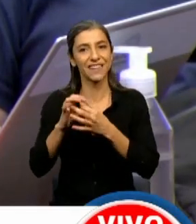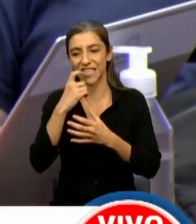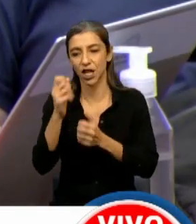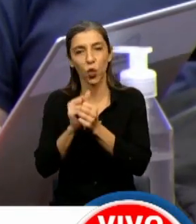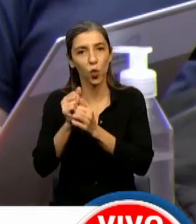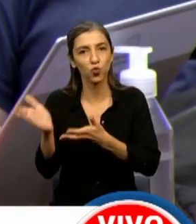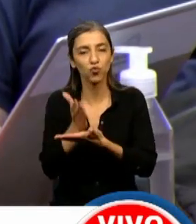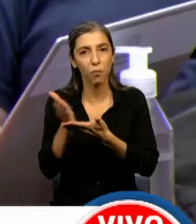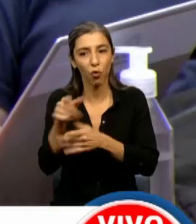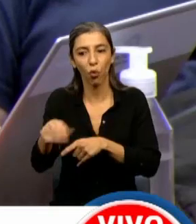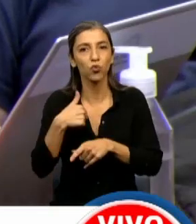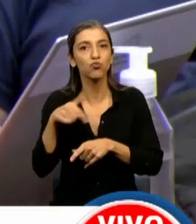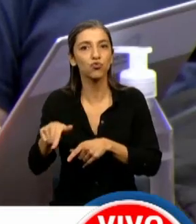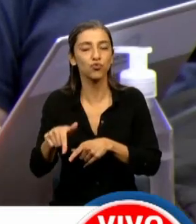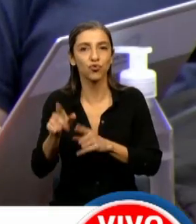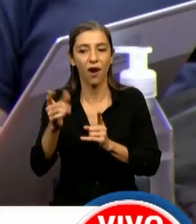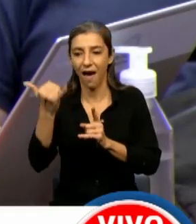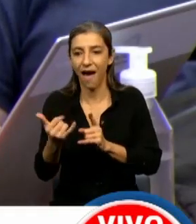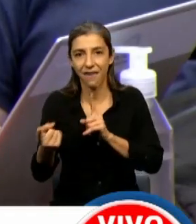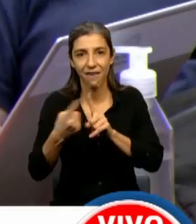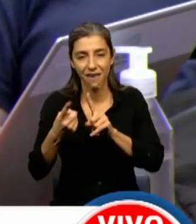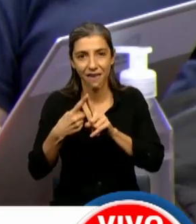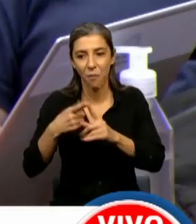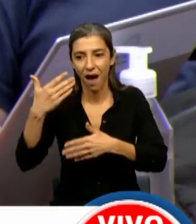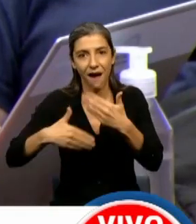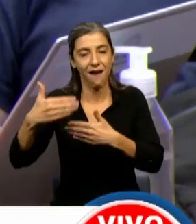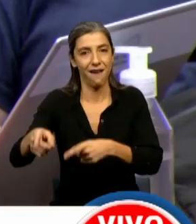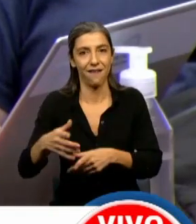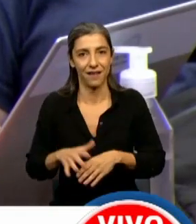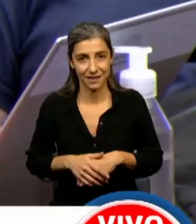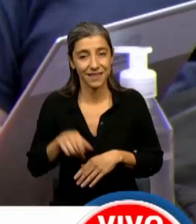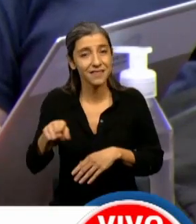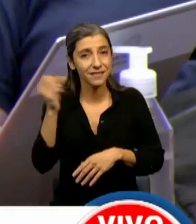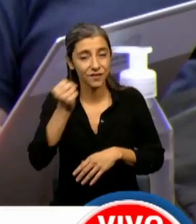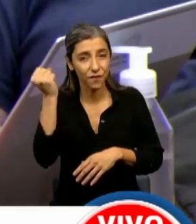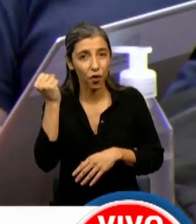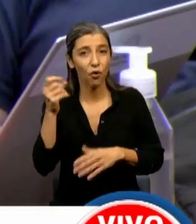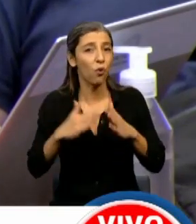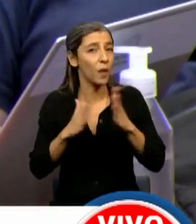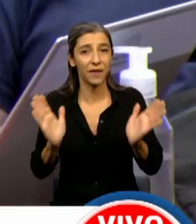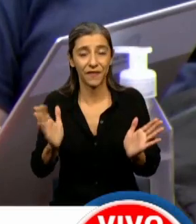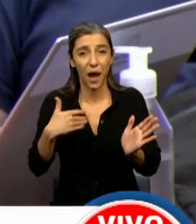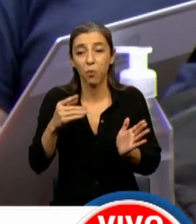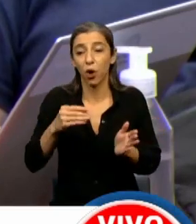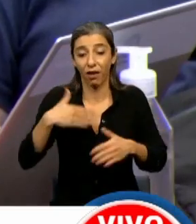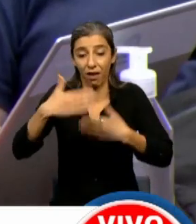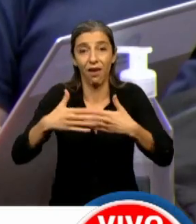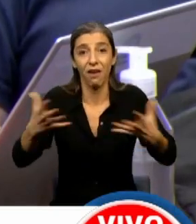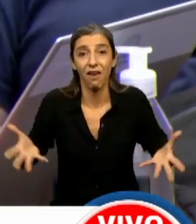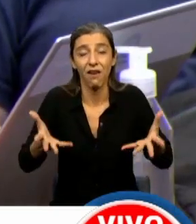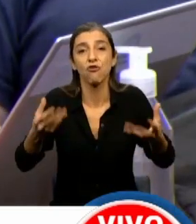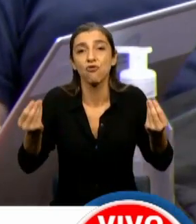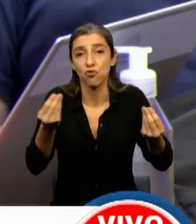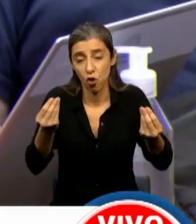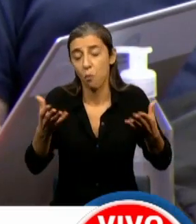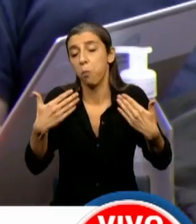amerita que profundicemos ese debate. Porque no todo crecimiento es igual. Se puede crecer sin